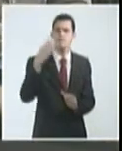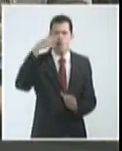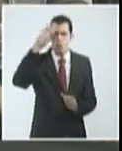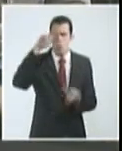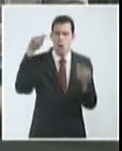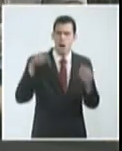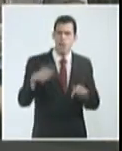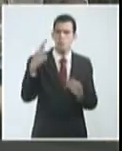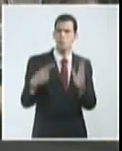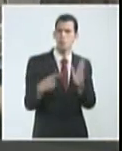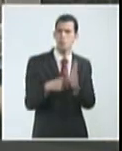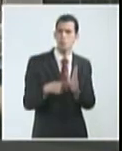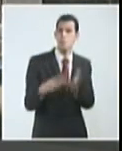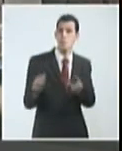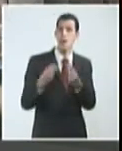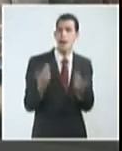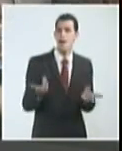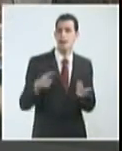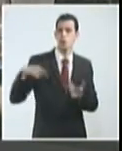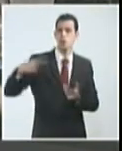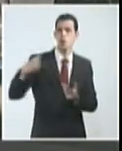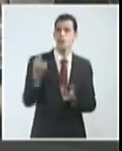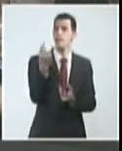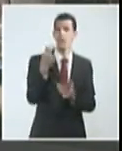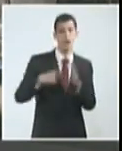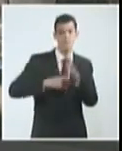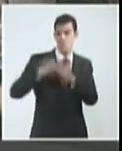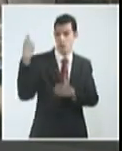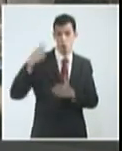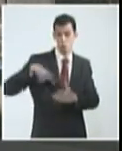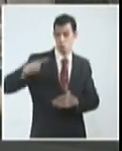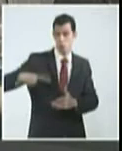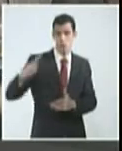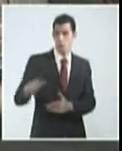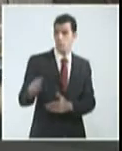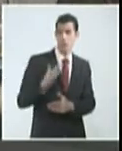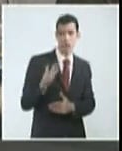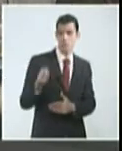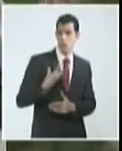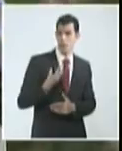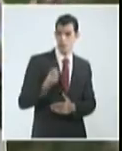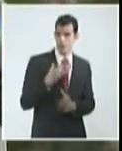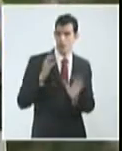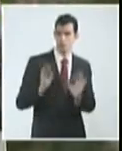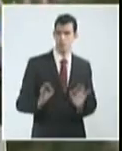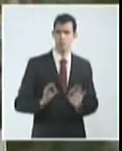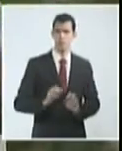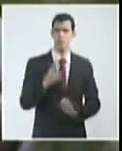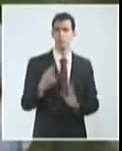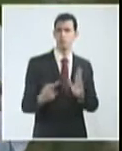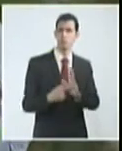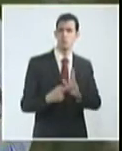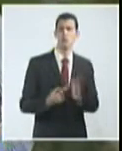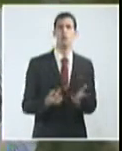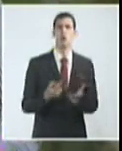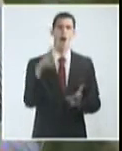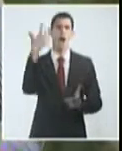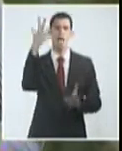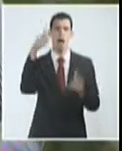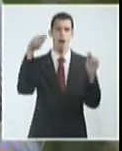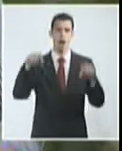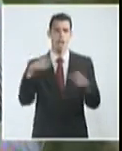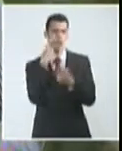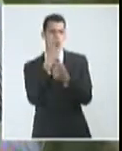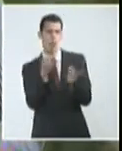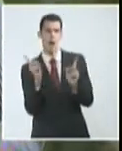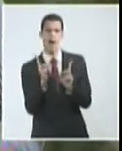días en el país, y cuando tenemos ingresos por el turismo, el país tiene más aire, más oxígeno para avanzar